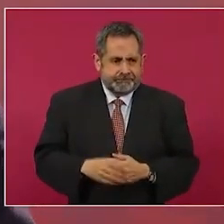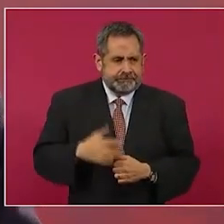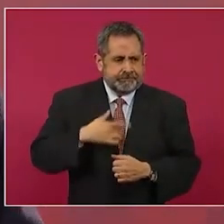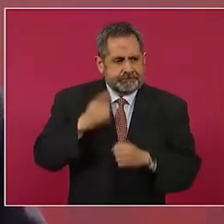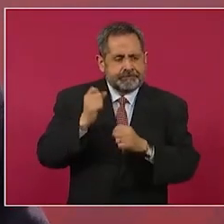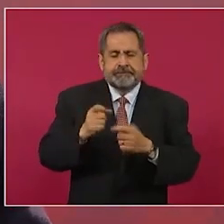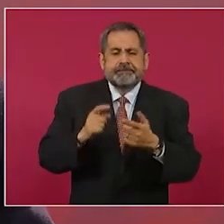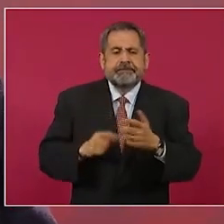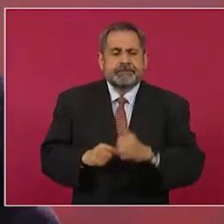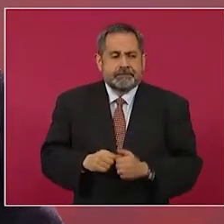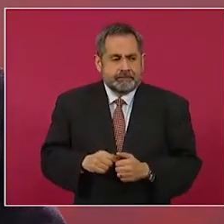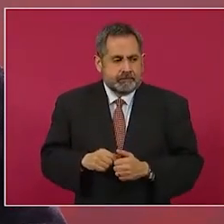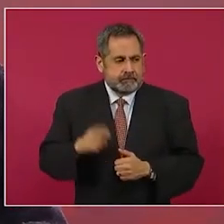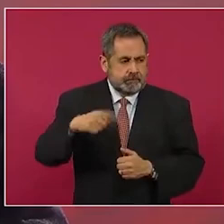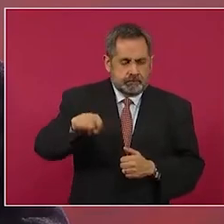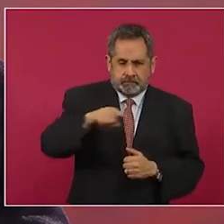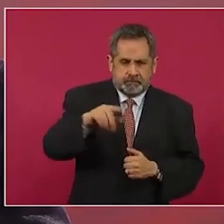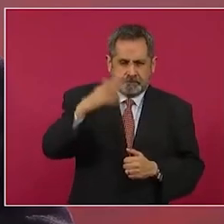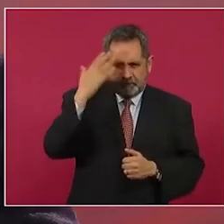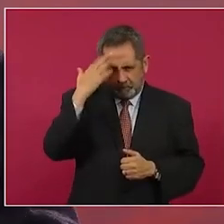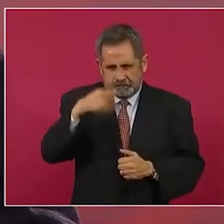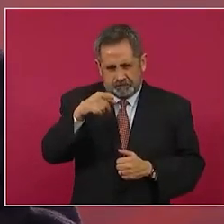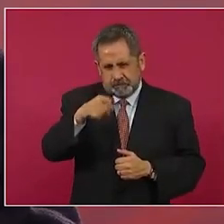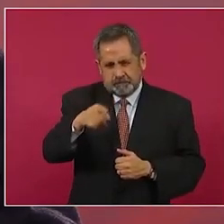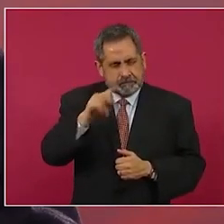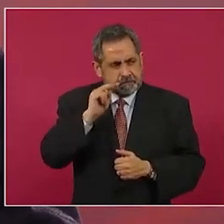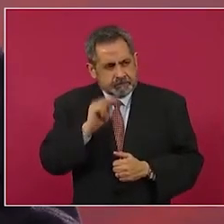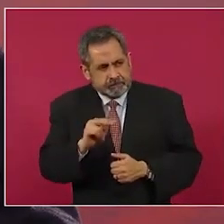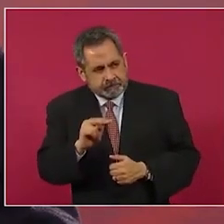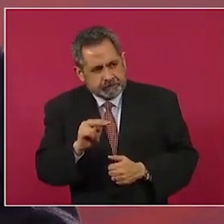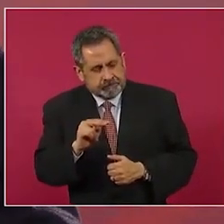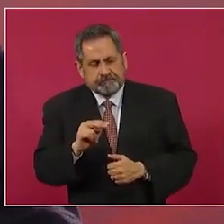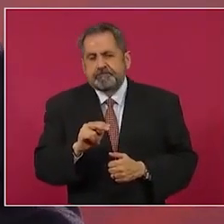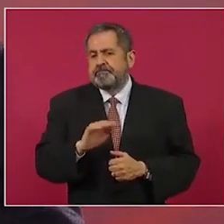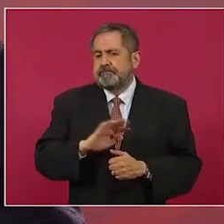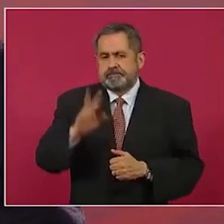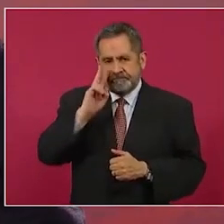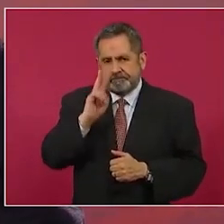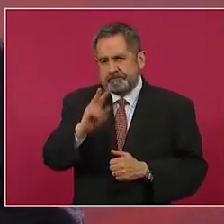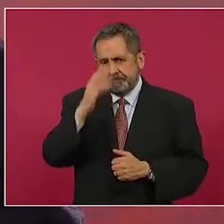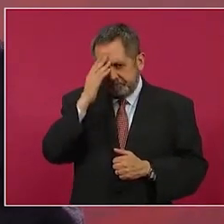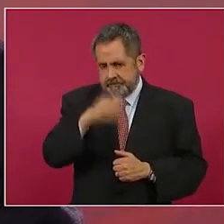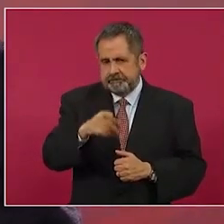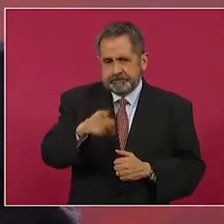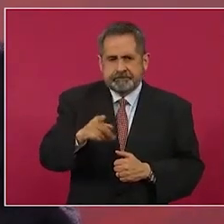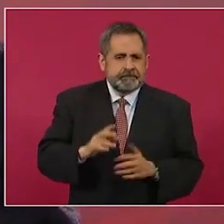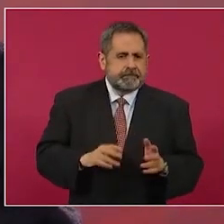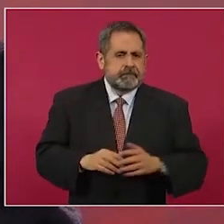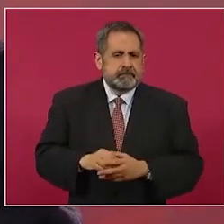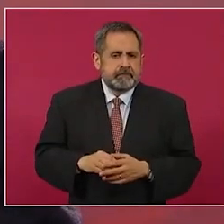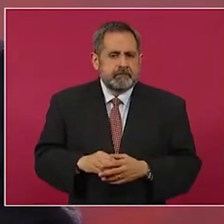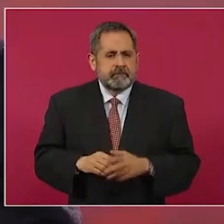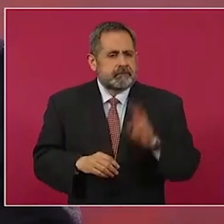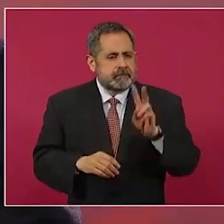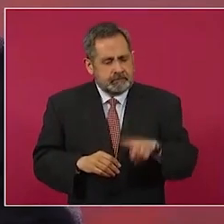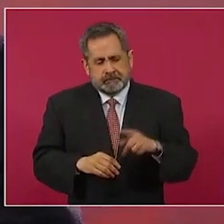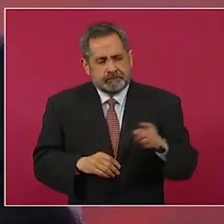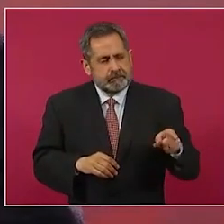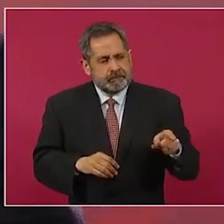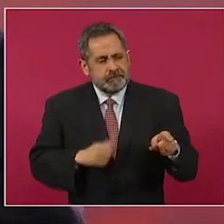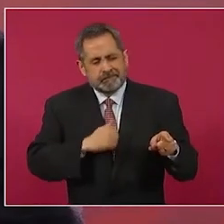seguramente ya ustedes han notado que aún con estos